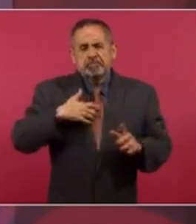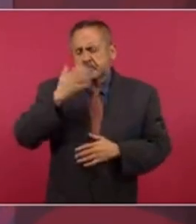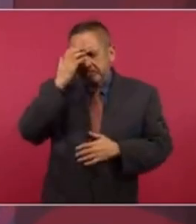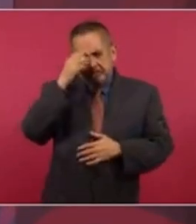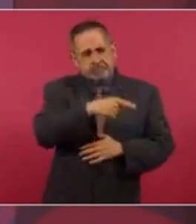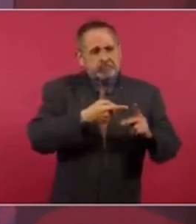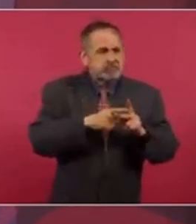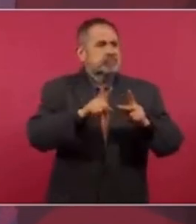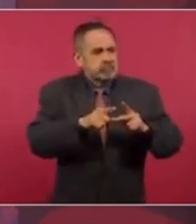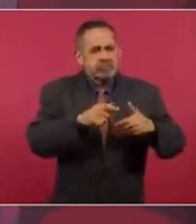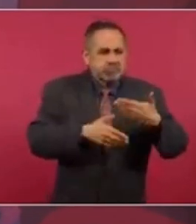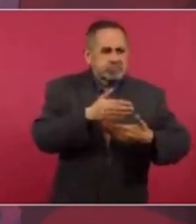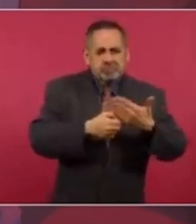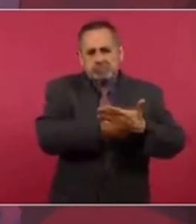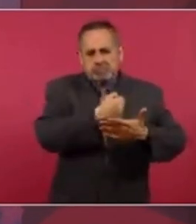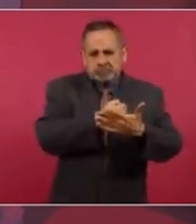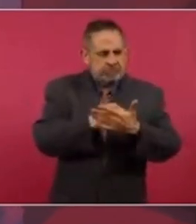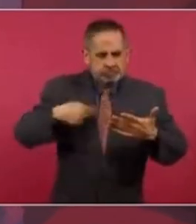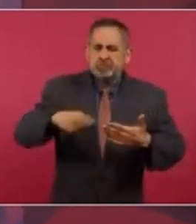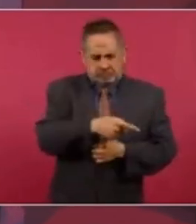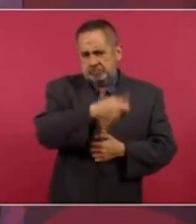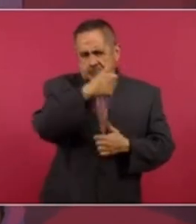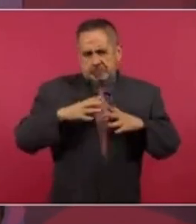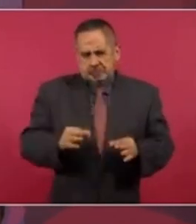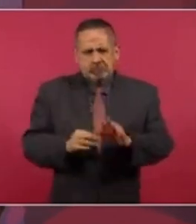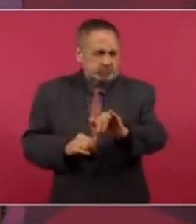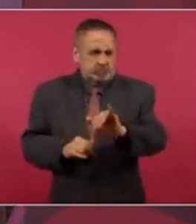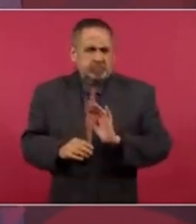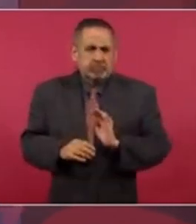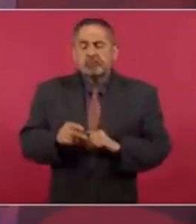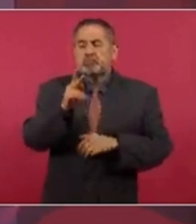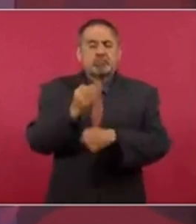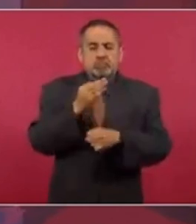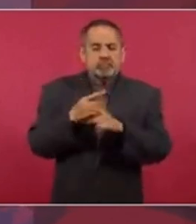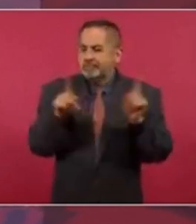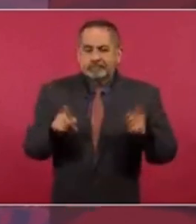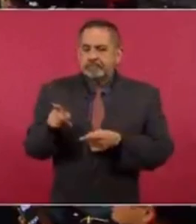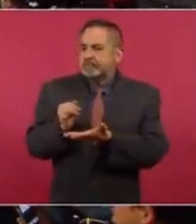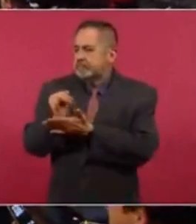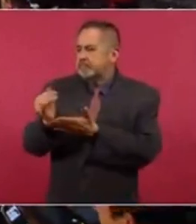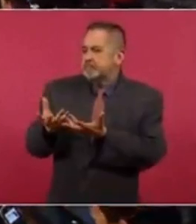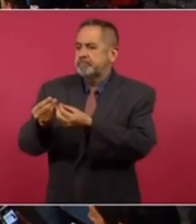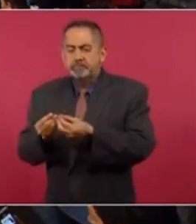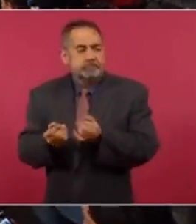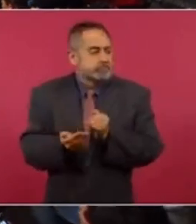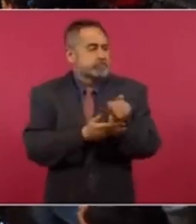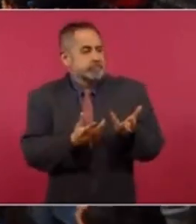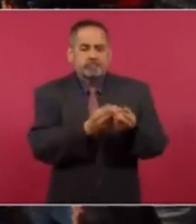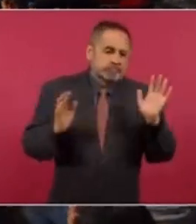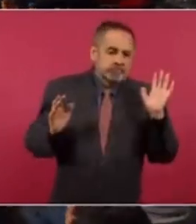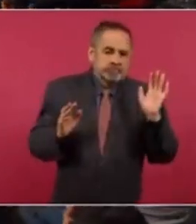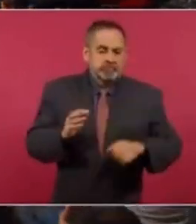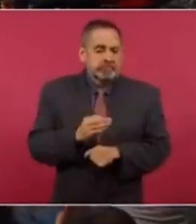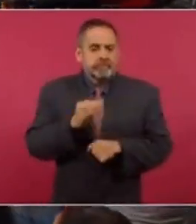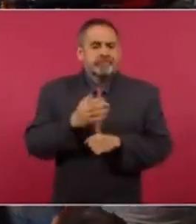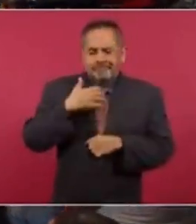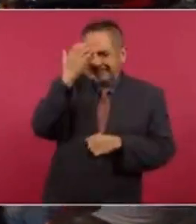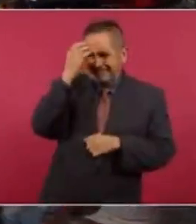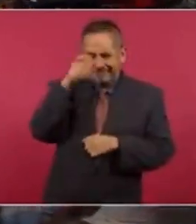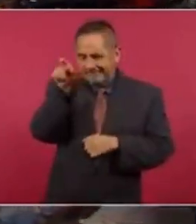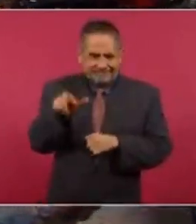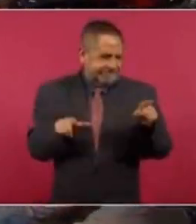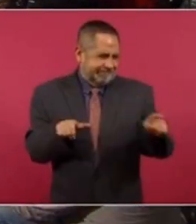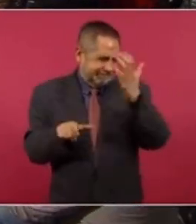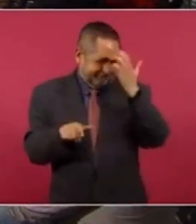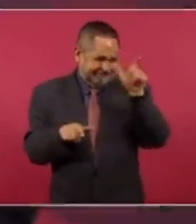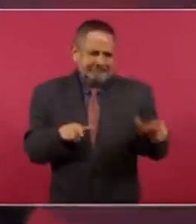lo considero precursor de este movimiento. Pero estamos viviendo un momento de definiciones. Y esta ancheta está muy angosta, no